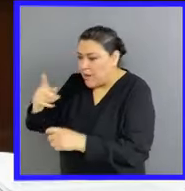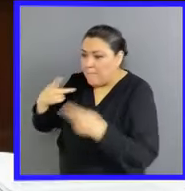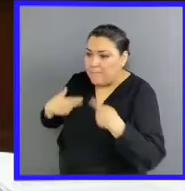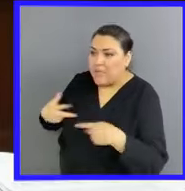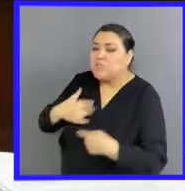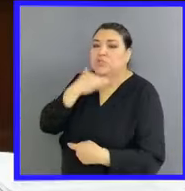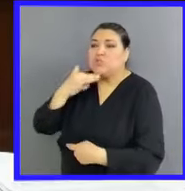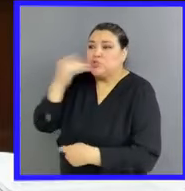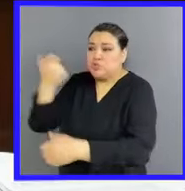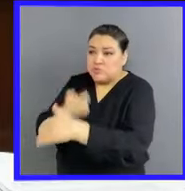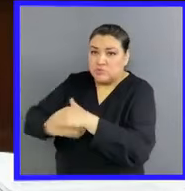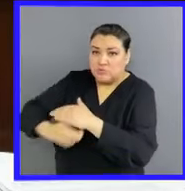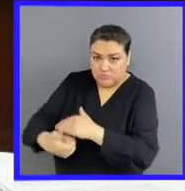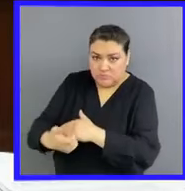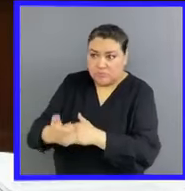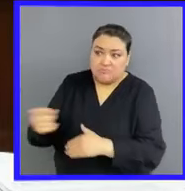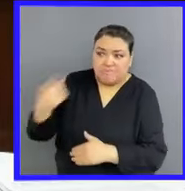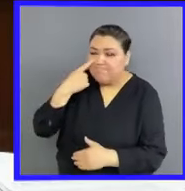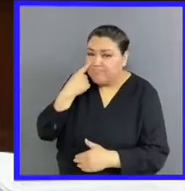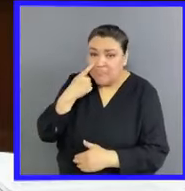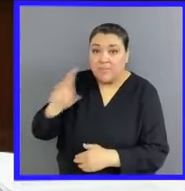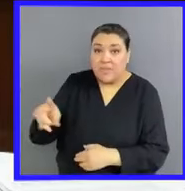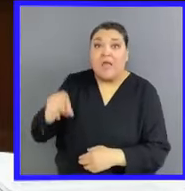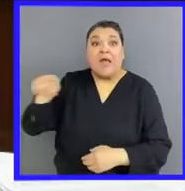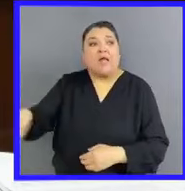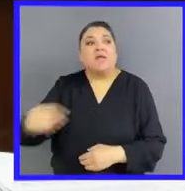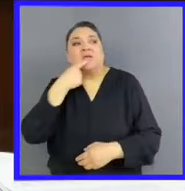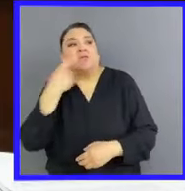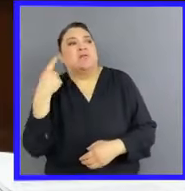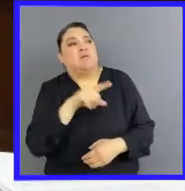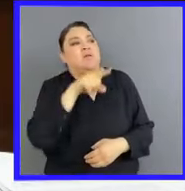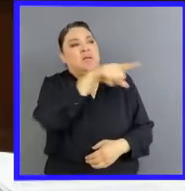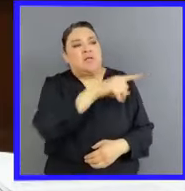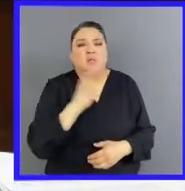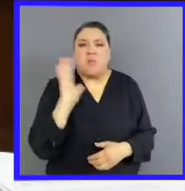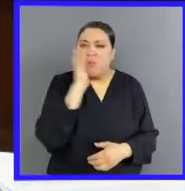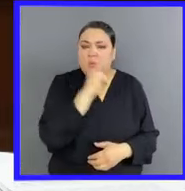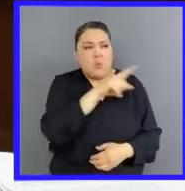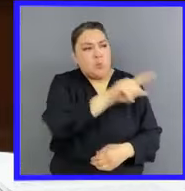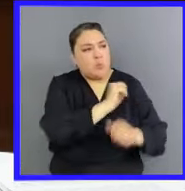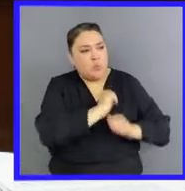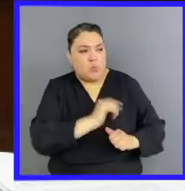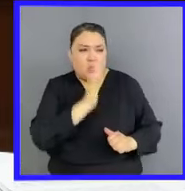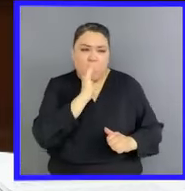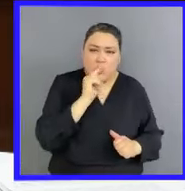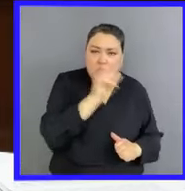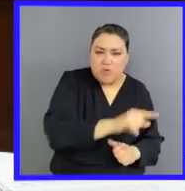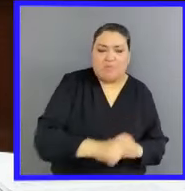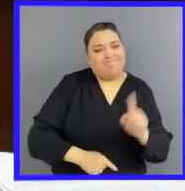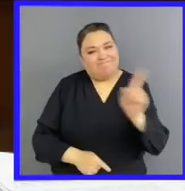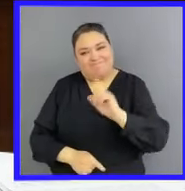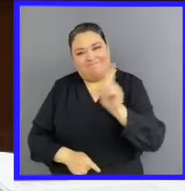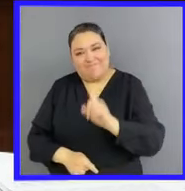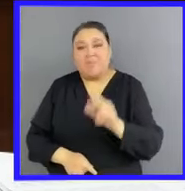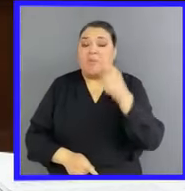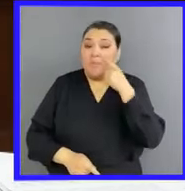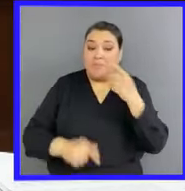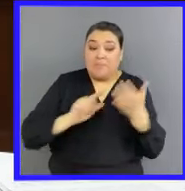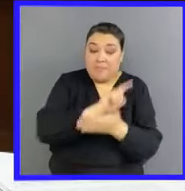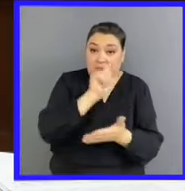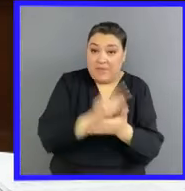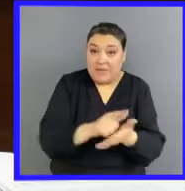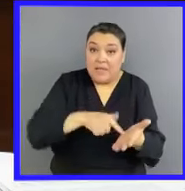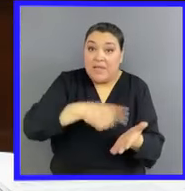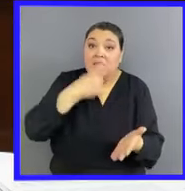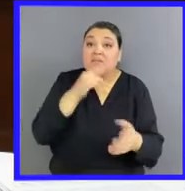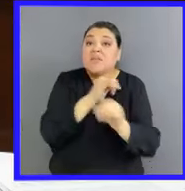puedan controvertir la incompetencia de la autoridad que lo emitió. La reserva de identidad y datos personales